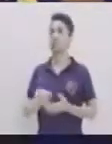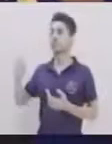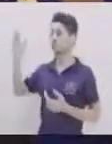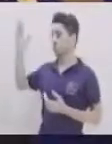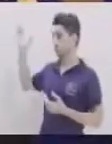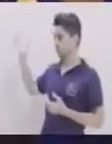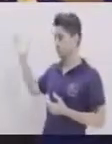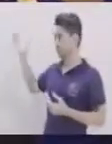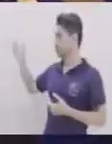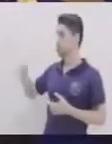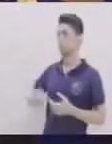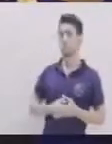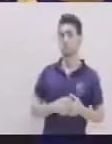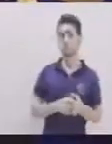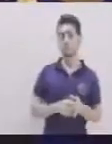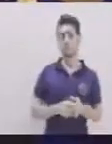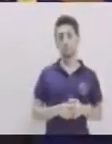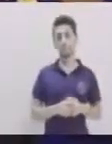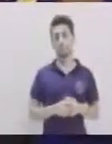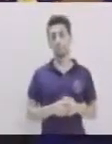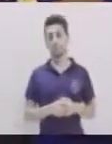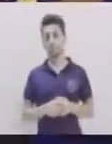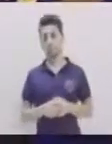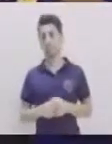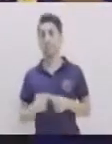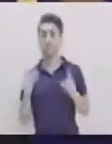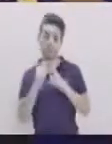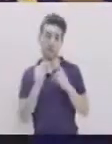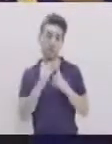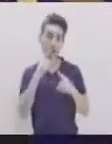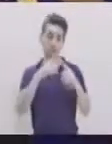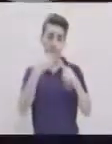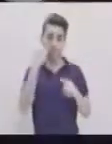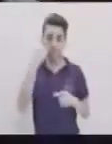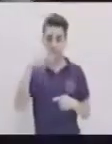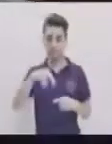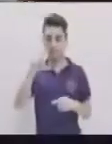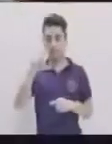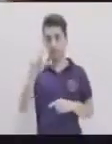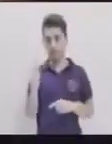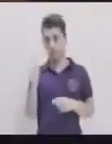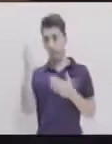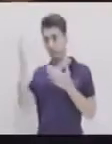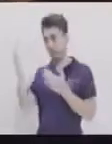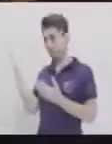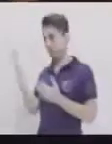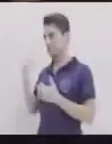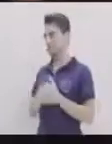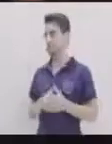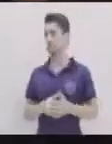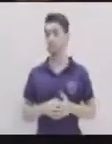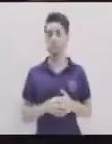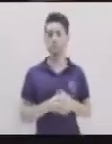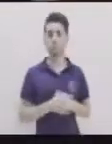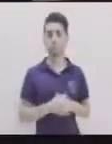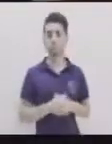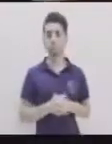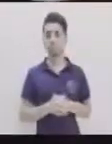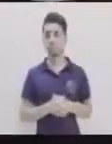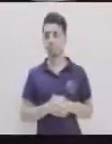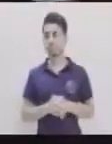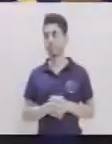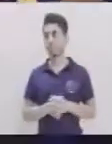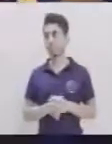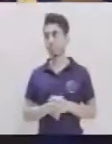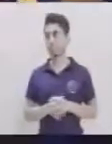Seema, Copopo, Taguk, Sumaya, Shuni,